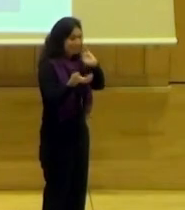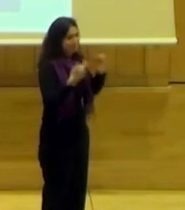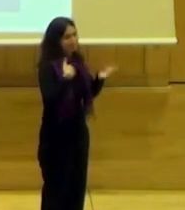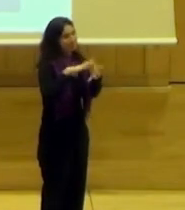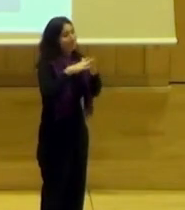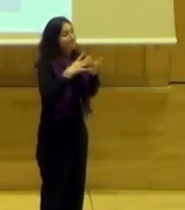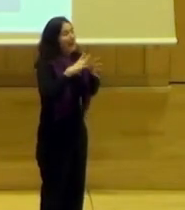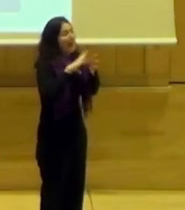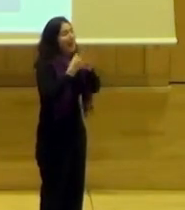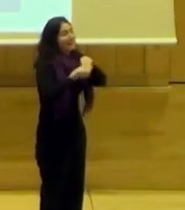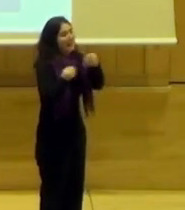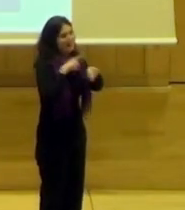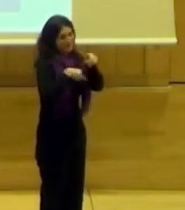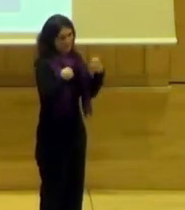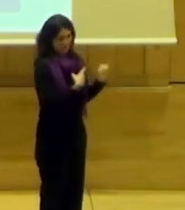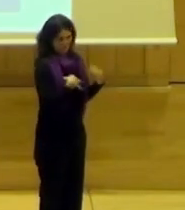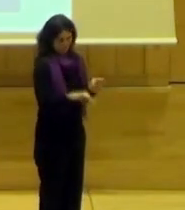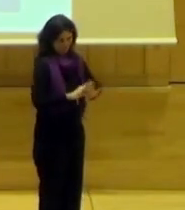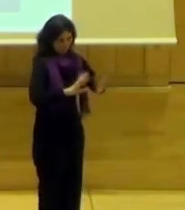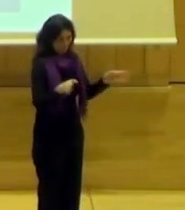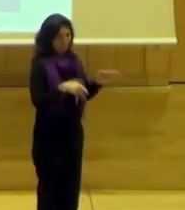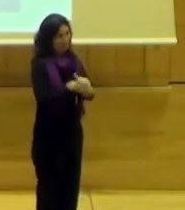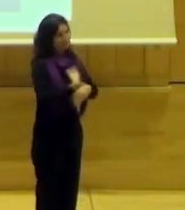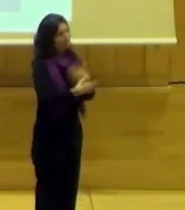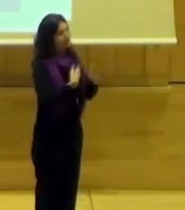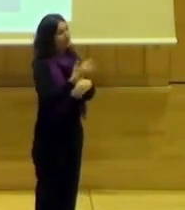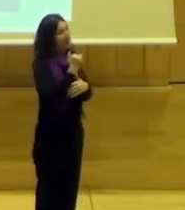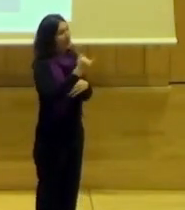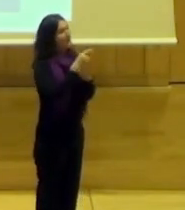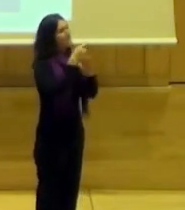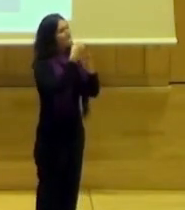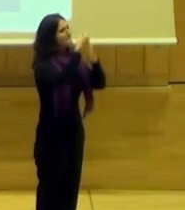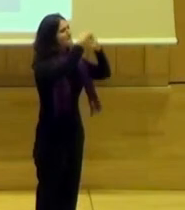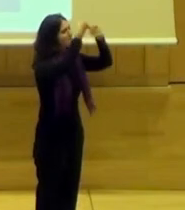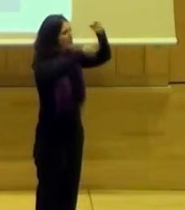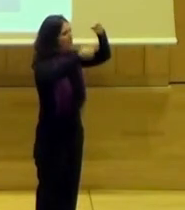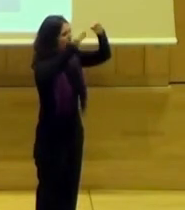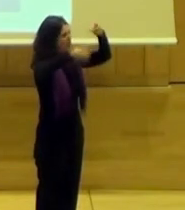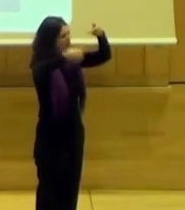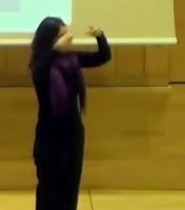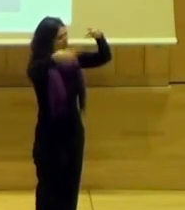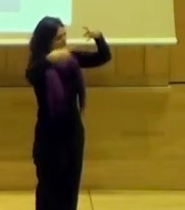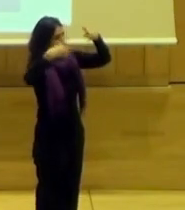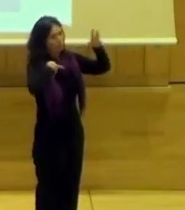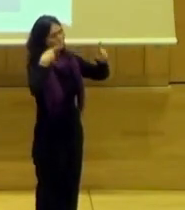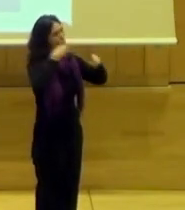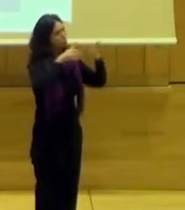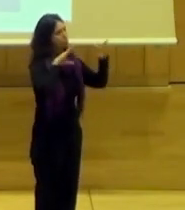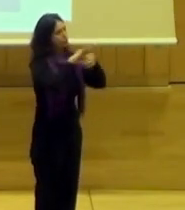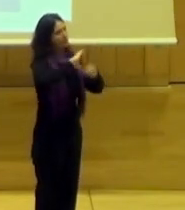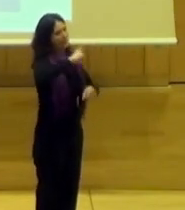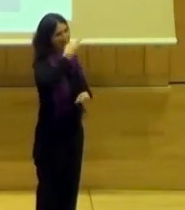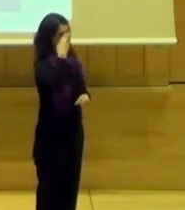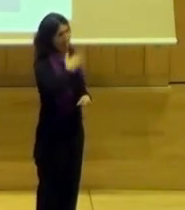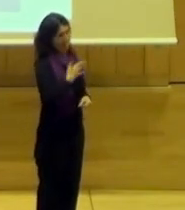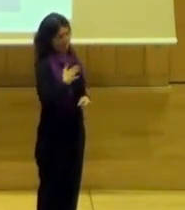hemos acercado a lo que hemos podido. Adelante. Tenemos una serie de menús, pero me voy a centrar en los que nos corresponden y que tienen